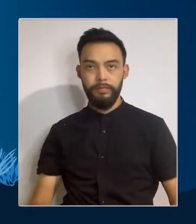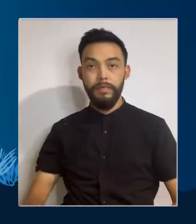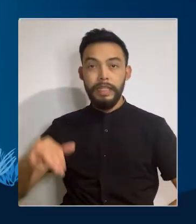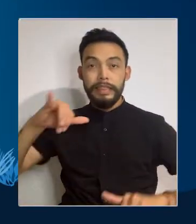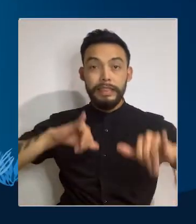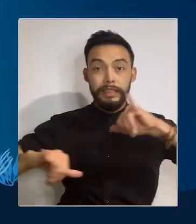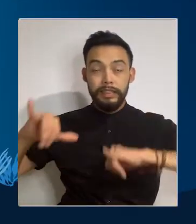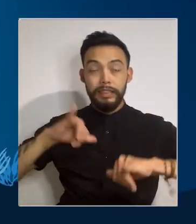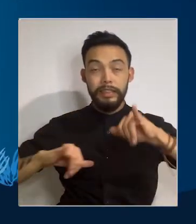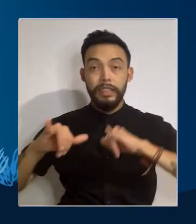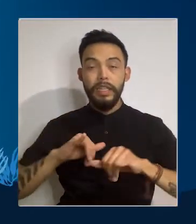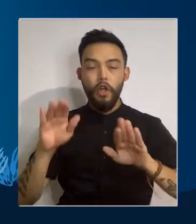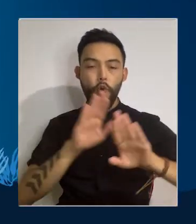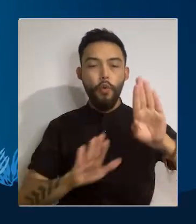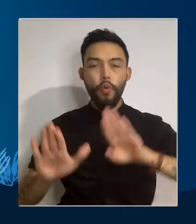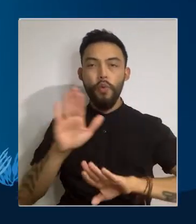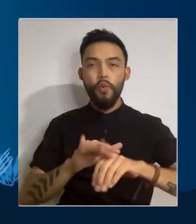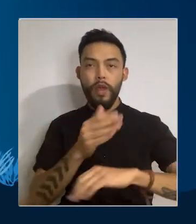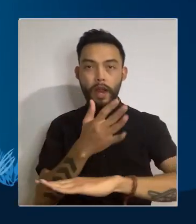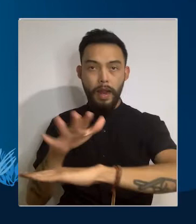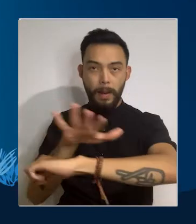Ciencia para proteger el mar.